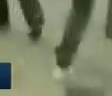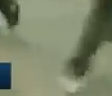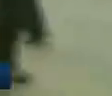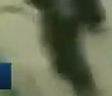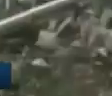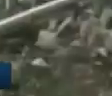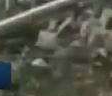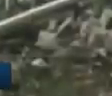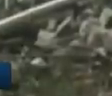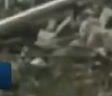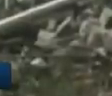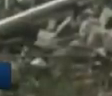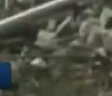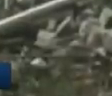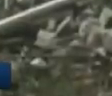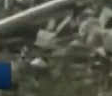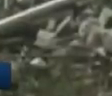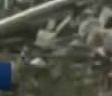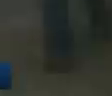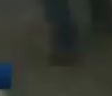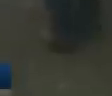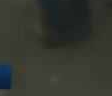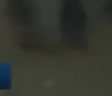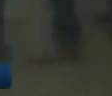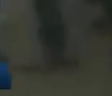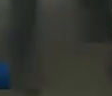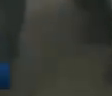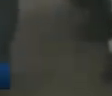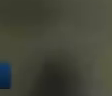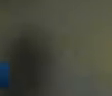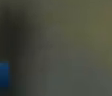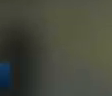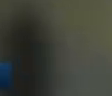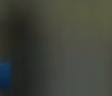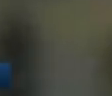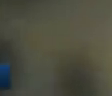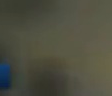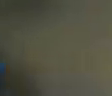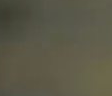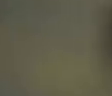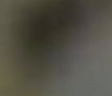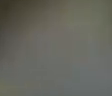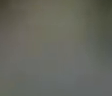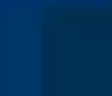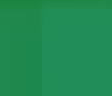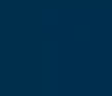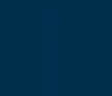bombas lacrimógenas, caducadas en el paro nacional de octubre de 2019.